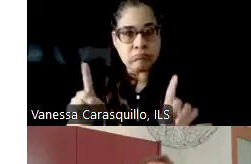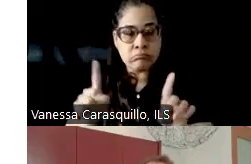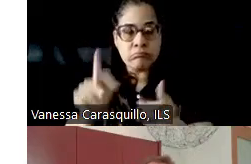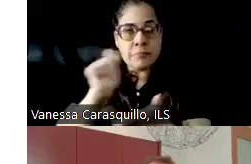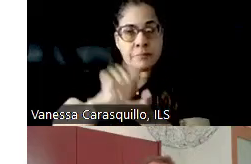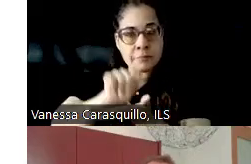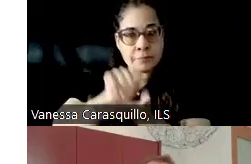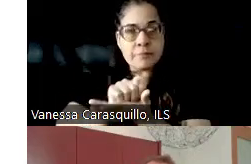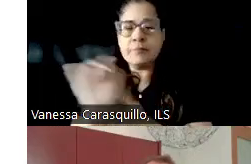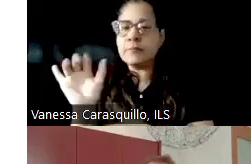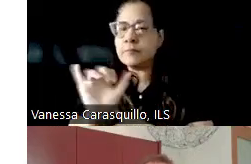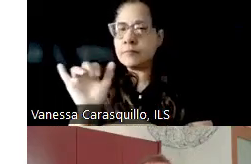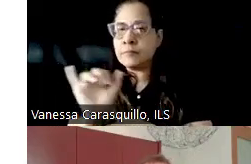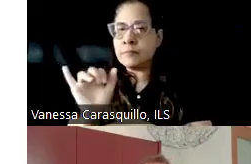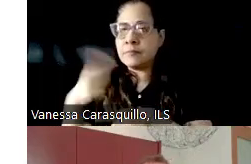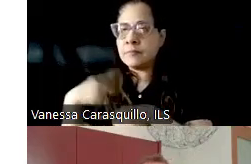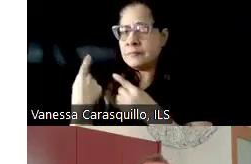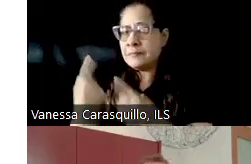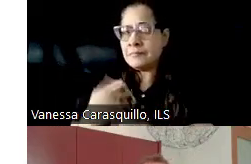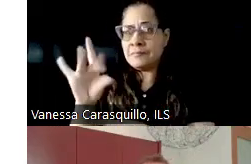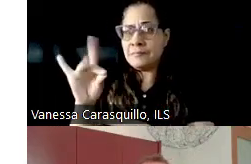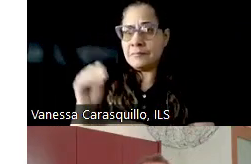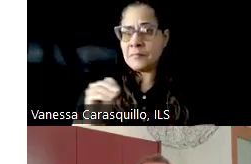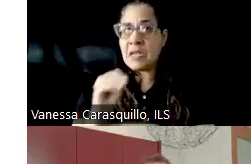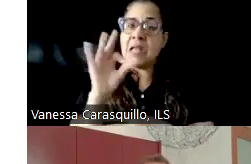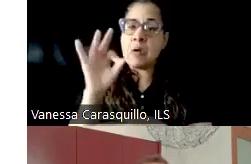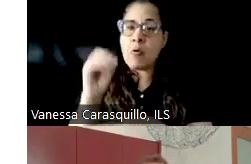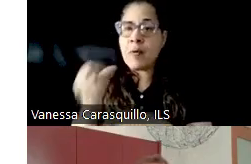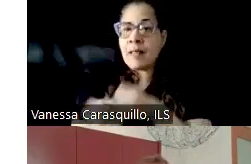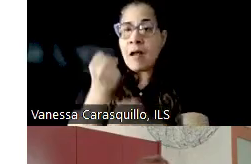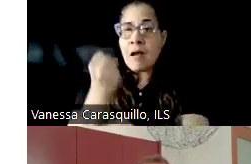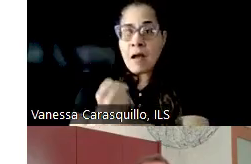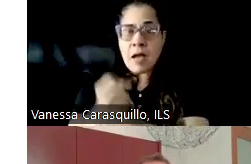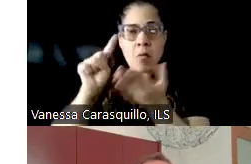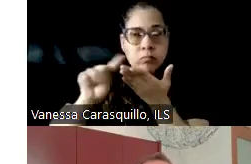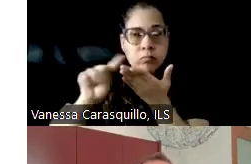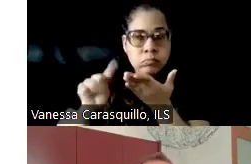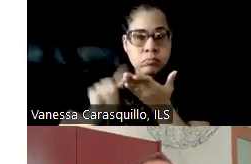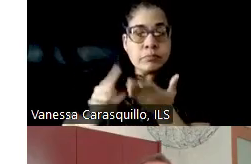tratamiento también lleva más de 80, 90 años estudiándose y se ha visto que es efectivo.